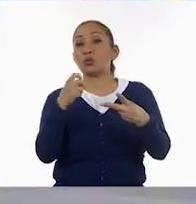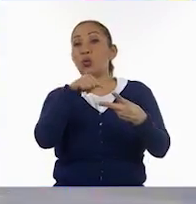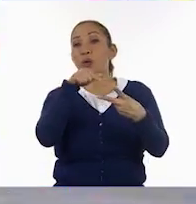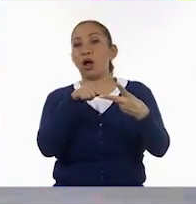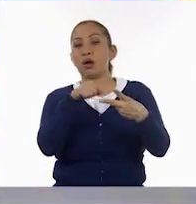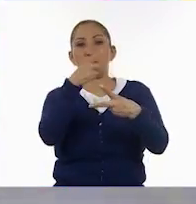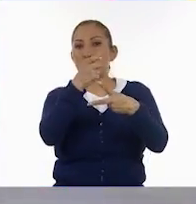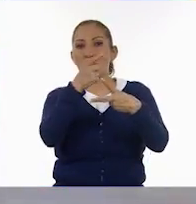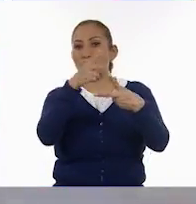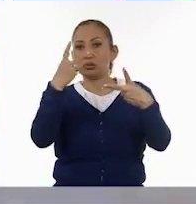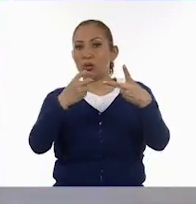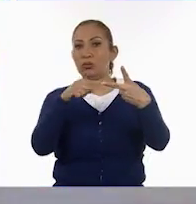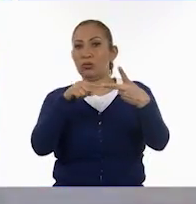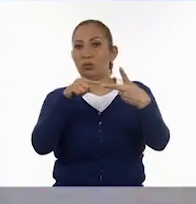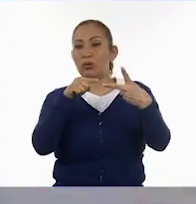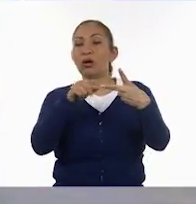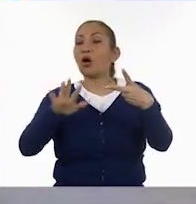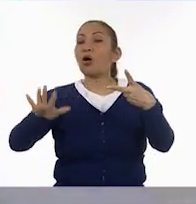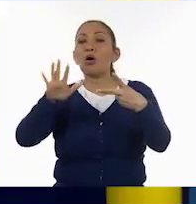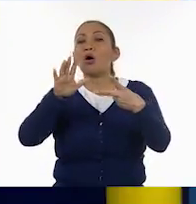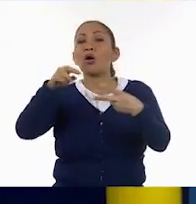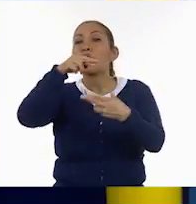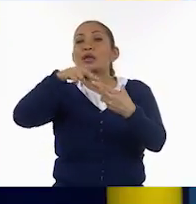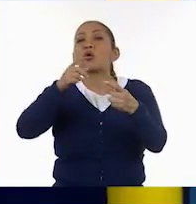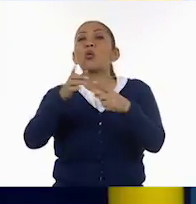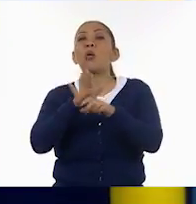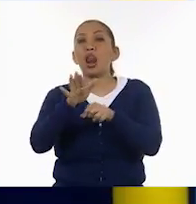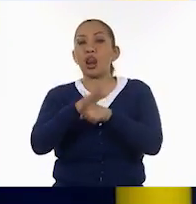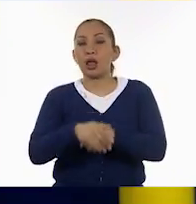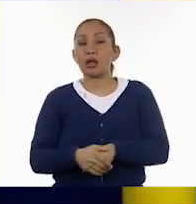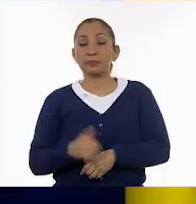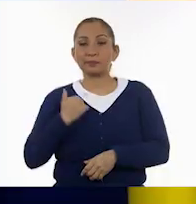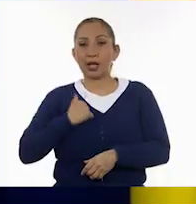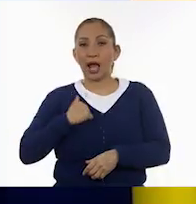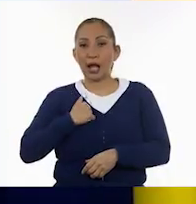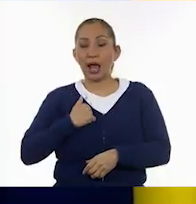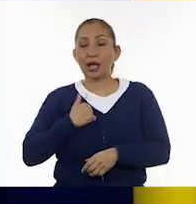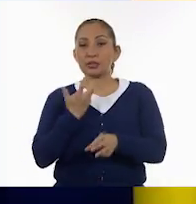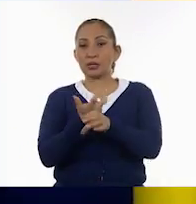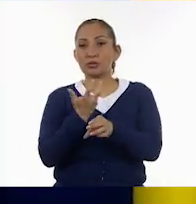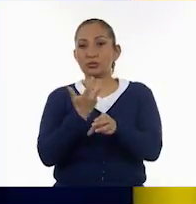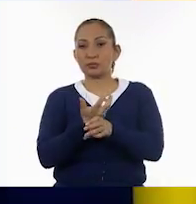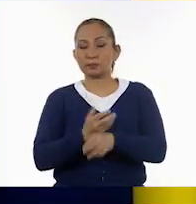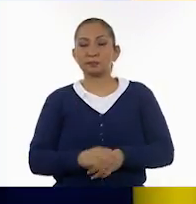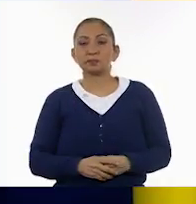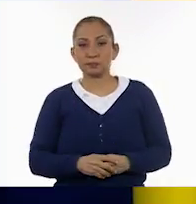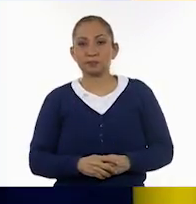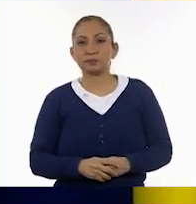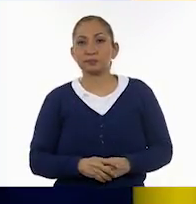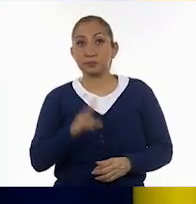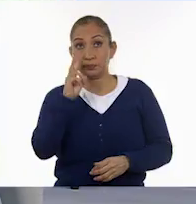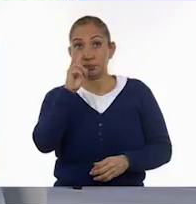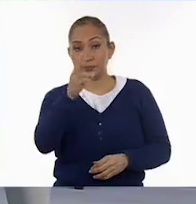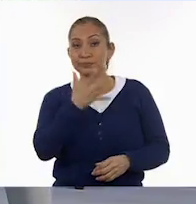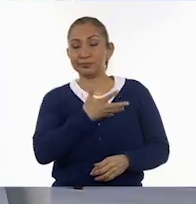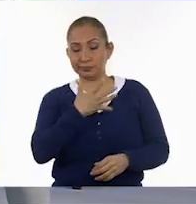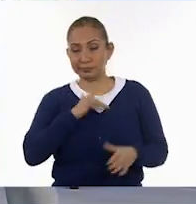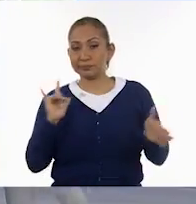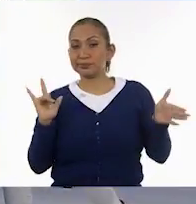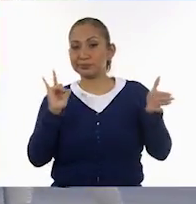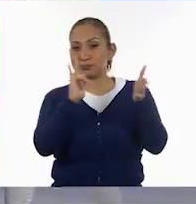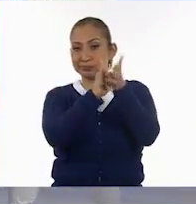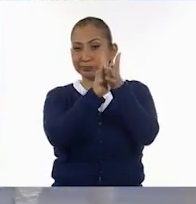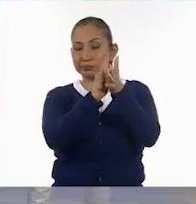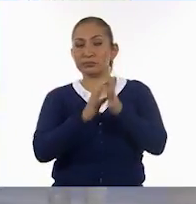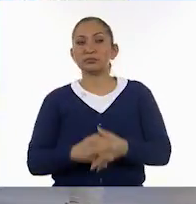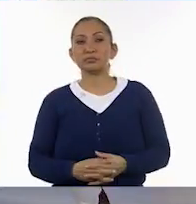lugar. El segundo lugar es Canadá y Estados Unidos. Y aquí lo tenemos también y lo vamos